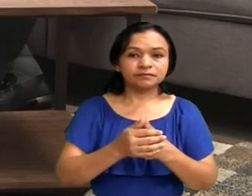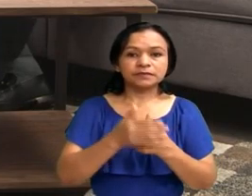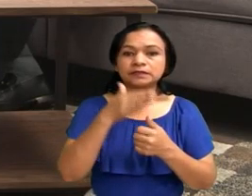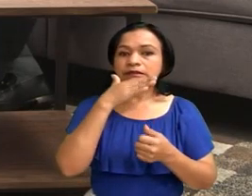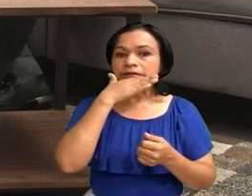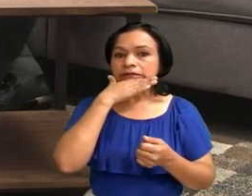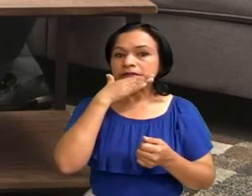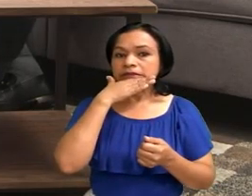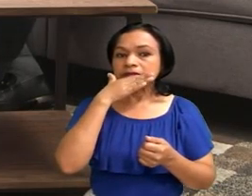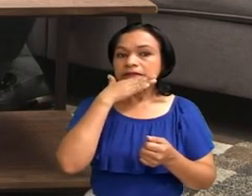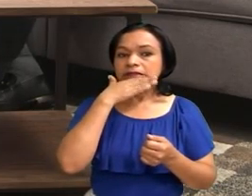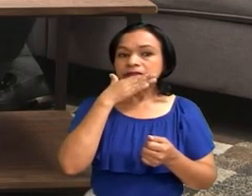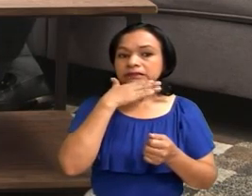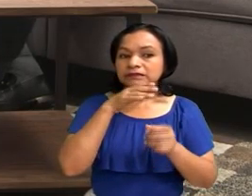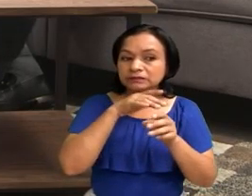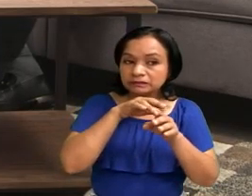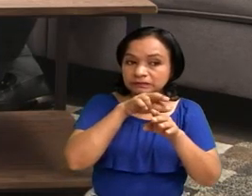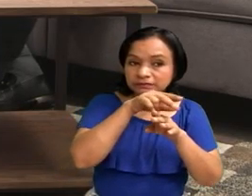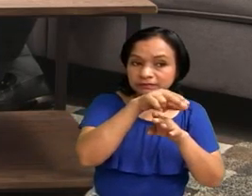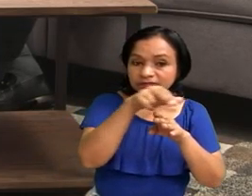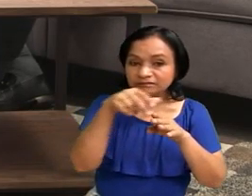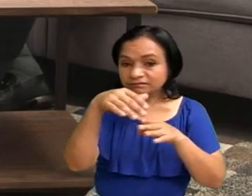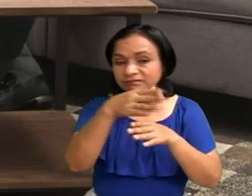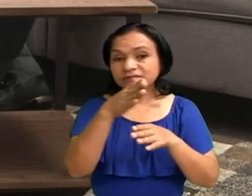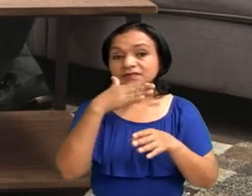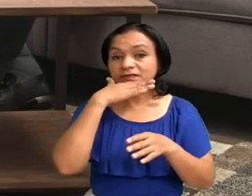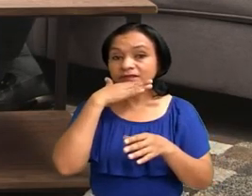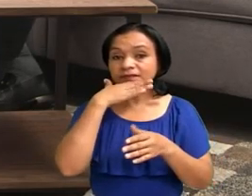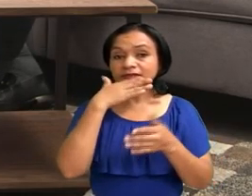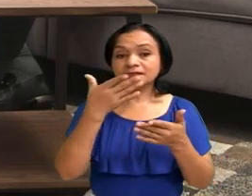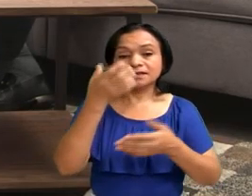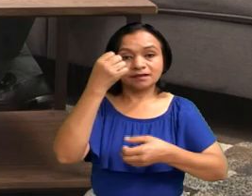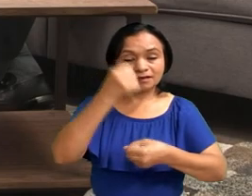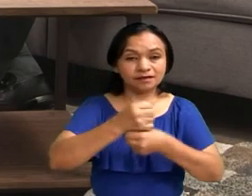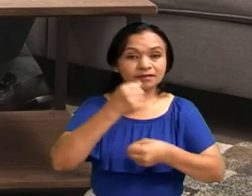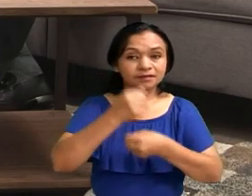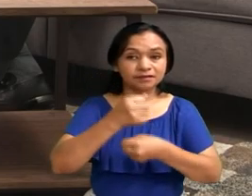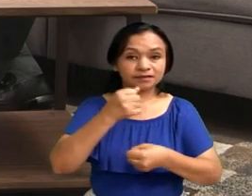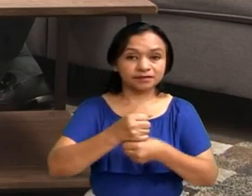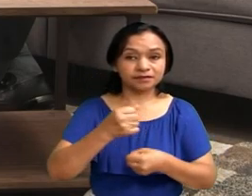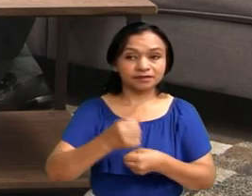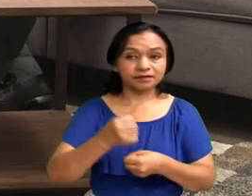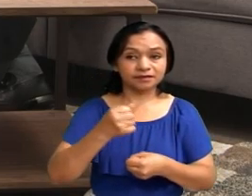difícil los accesos. Ahí es donde viene el trabajo